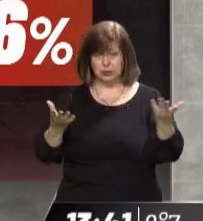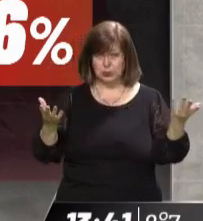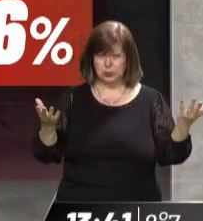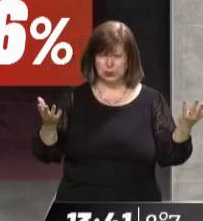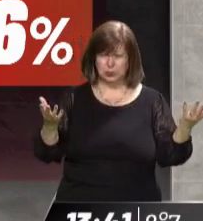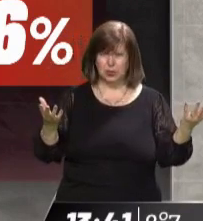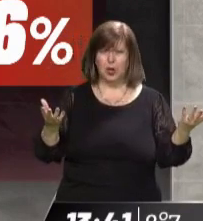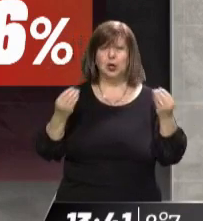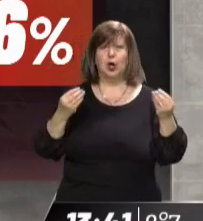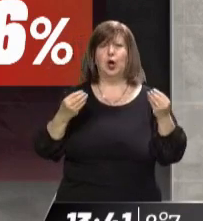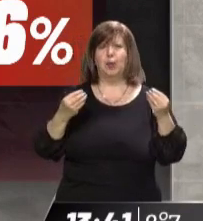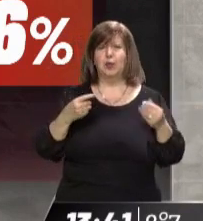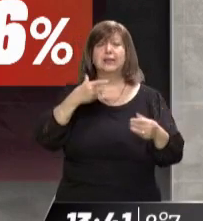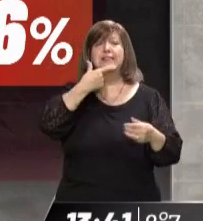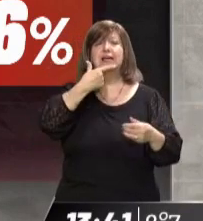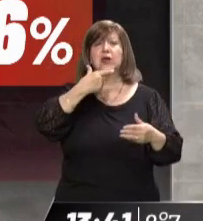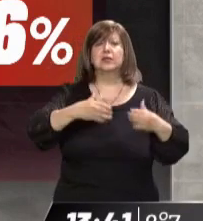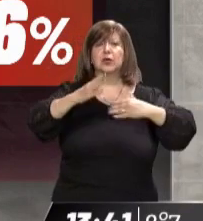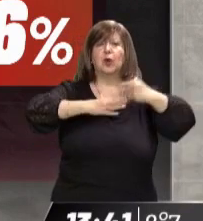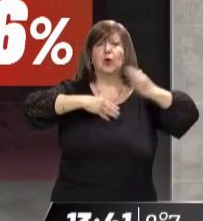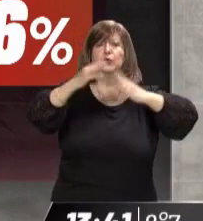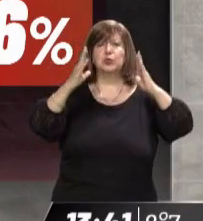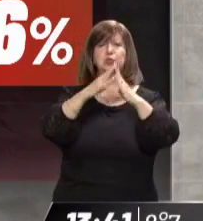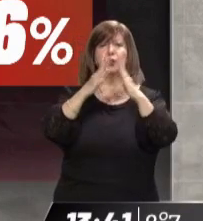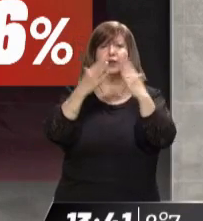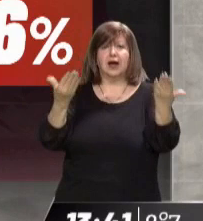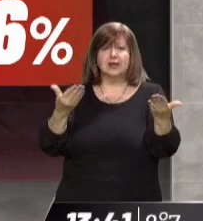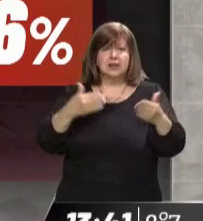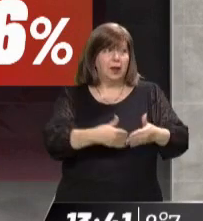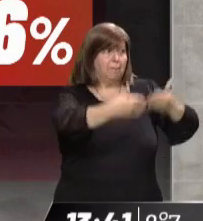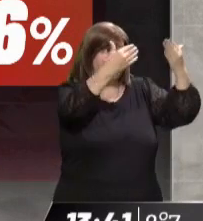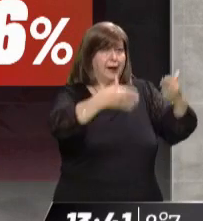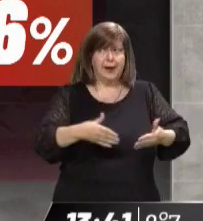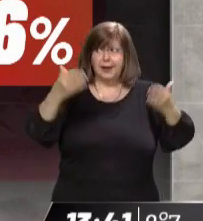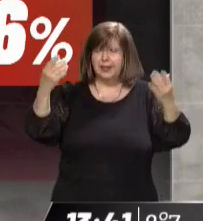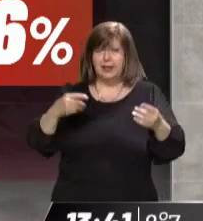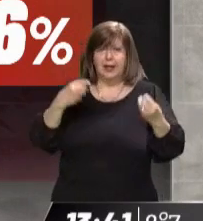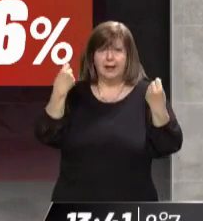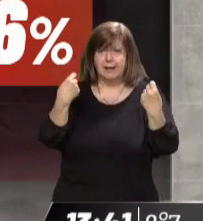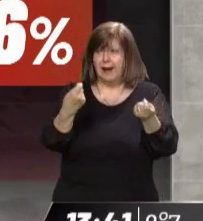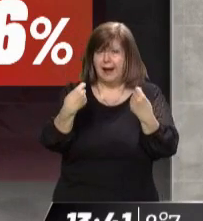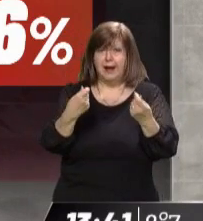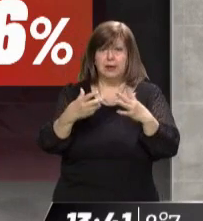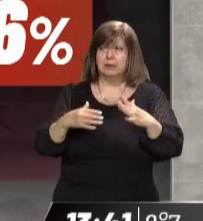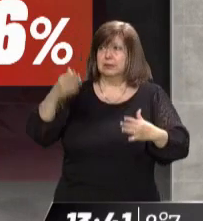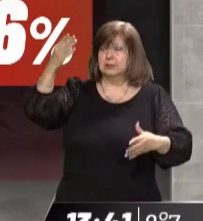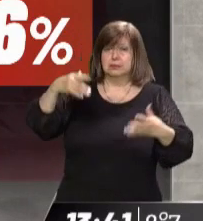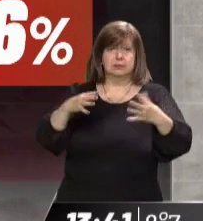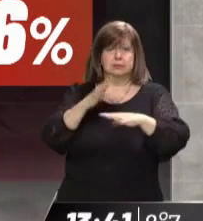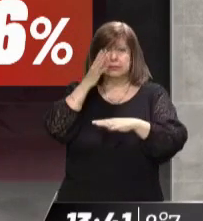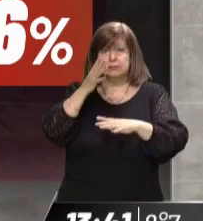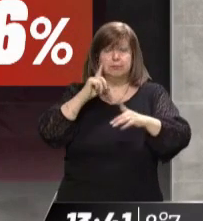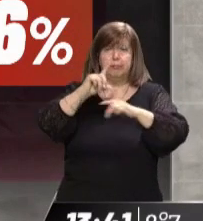143,76%. ¿Cómo haces para levantar una pared, para construir algo? Casi imposible con estos valores. La verdad es que, claro, es impresionante cómo